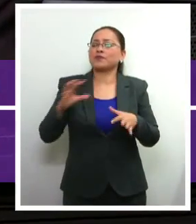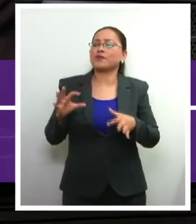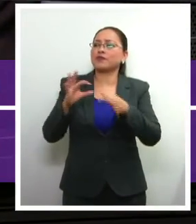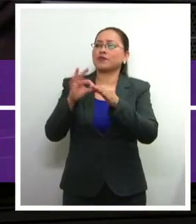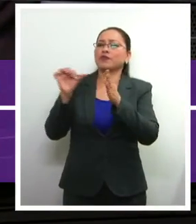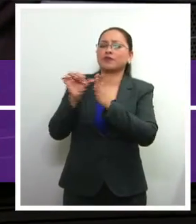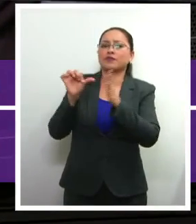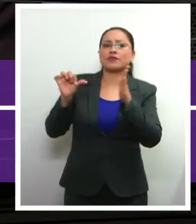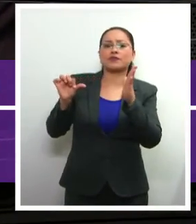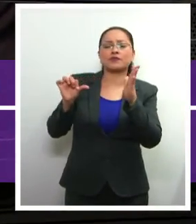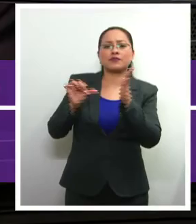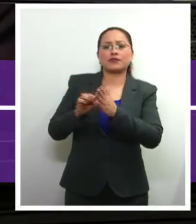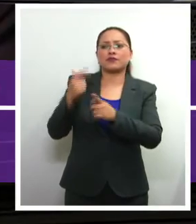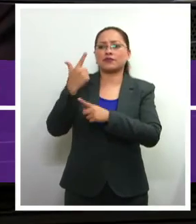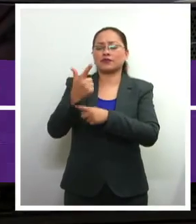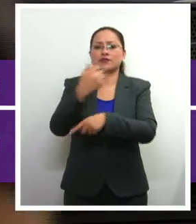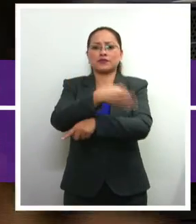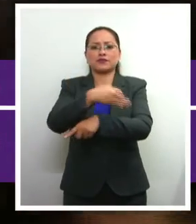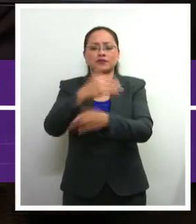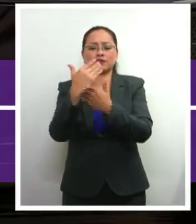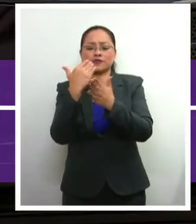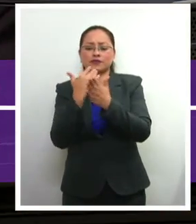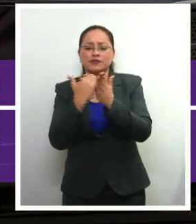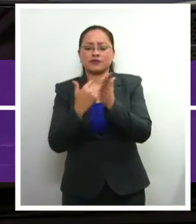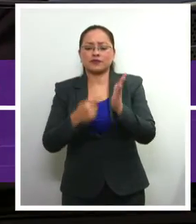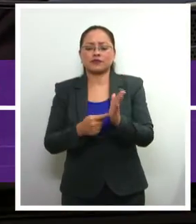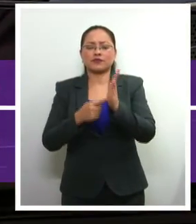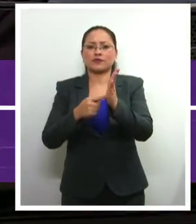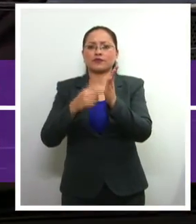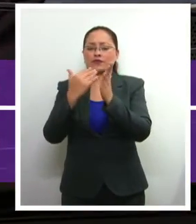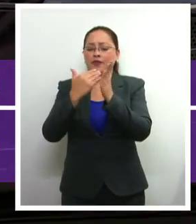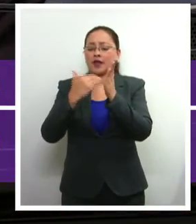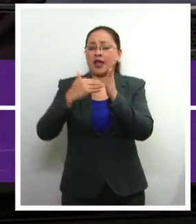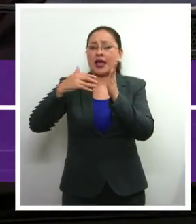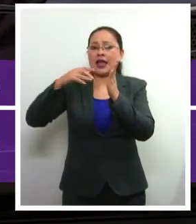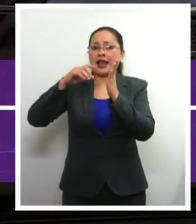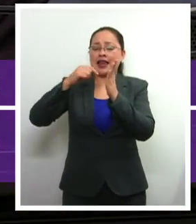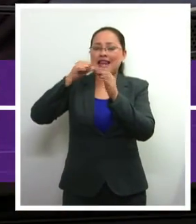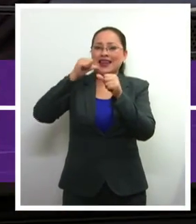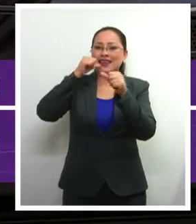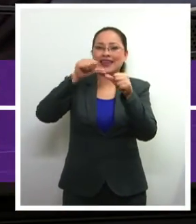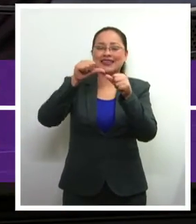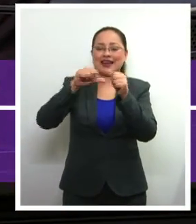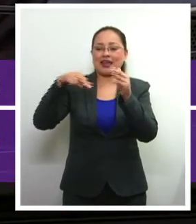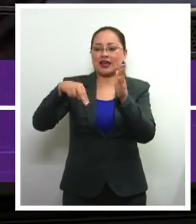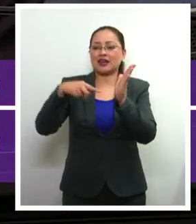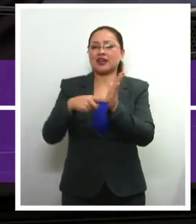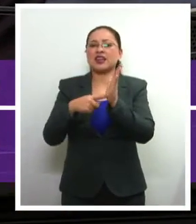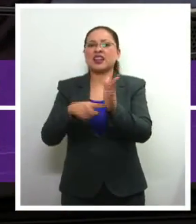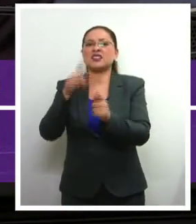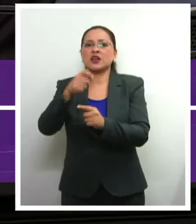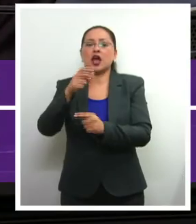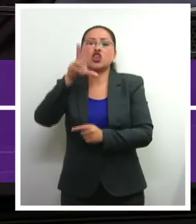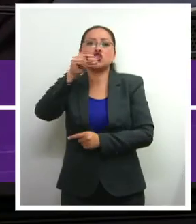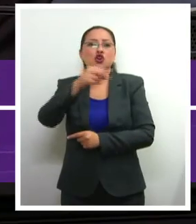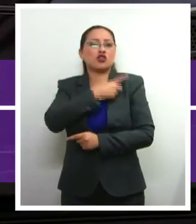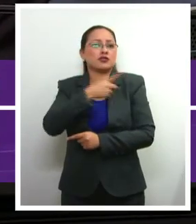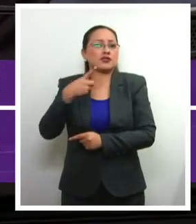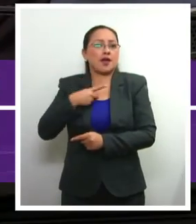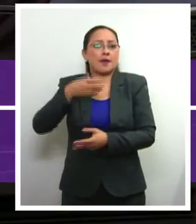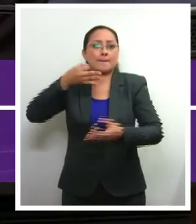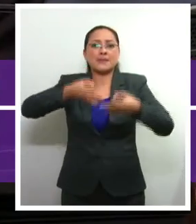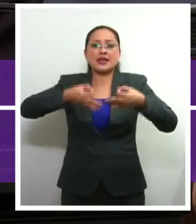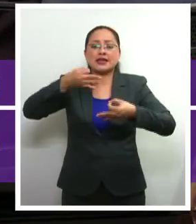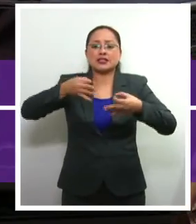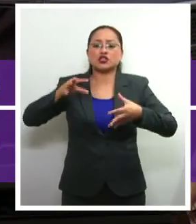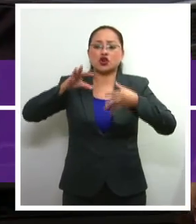séptimo transitorio, que en la N establece que el impedimento es no ser ministro de algún